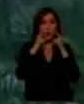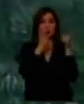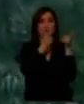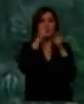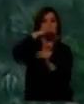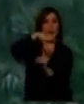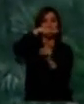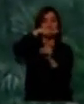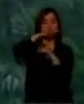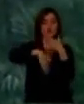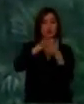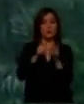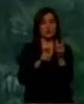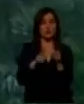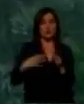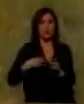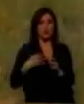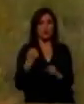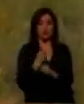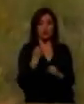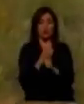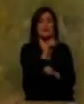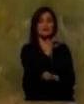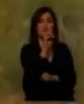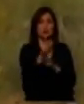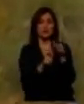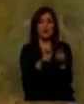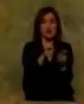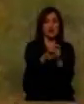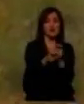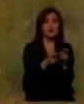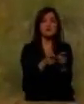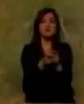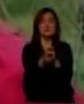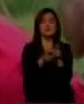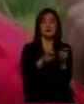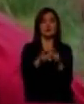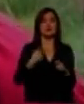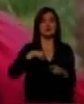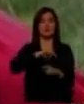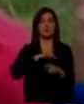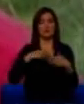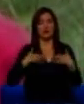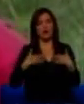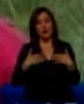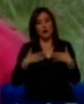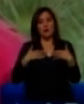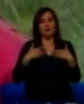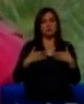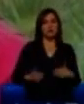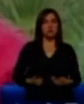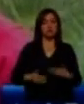y elementos de la Guardia Ciudadana. Por lo menos 100 personas tratan de sofocar el fuego. Que ya llegamos de por sí agotados la mitad de las